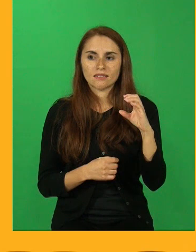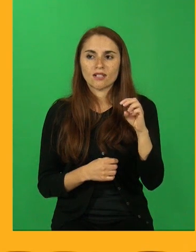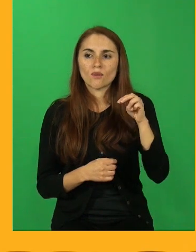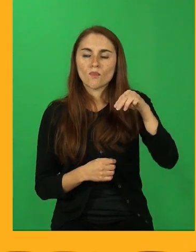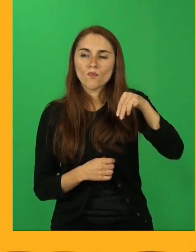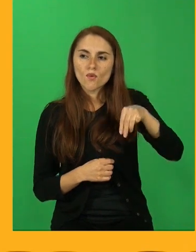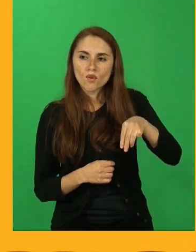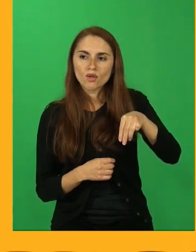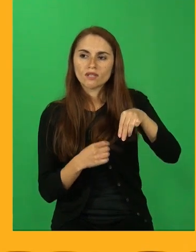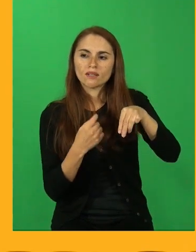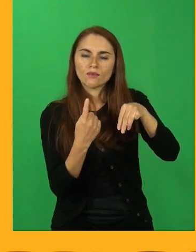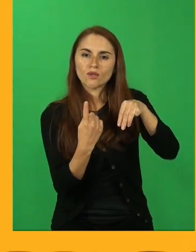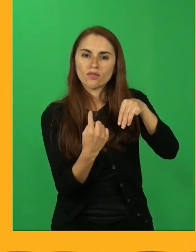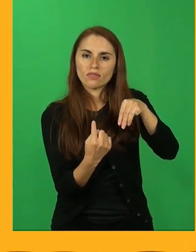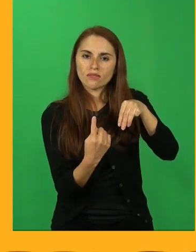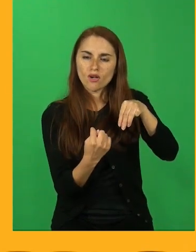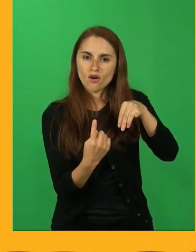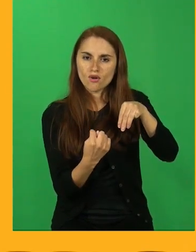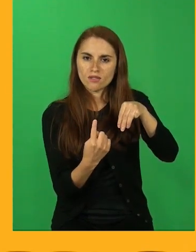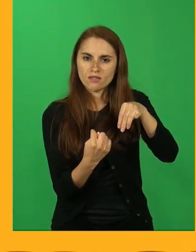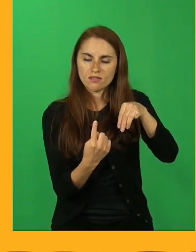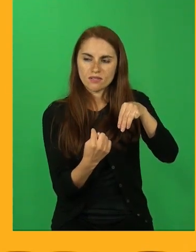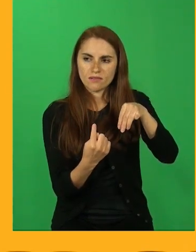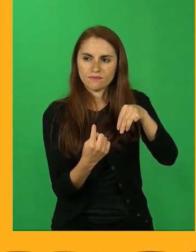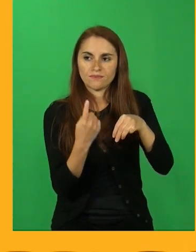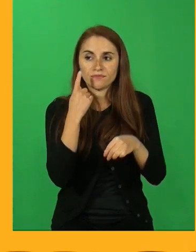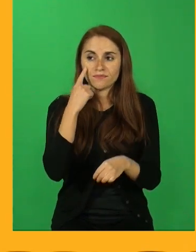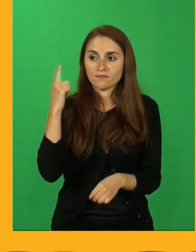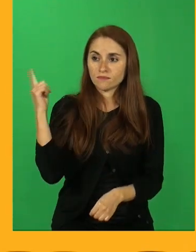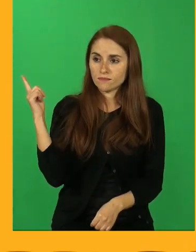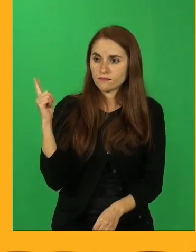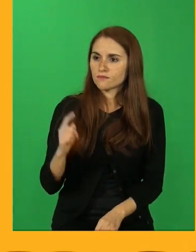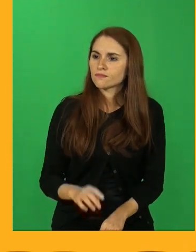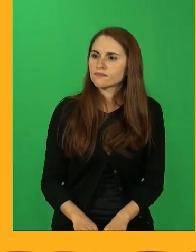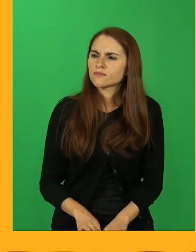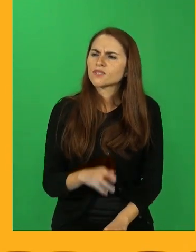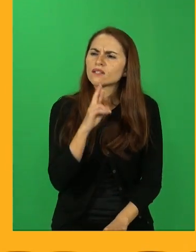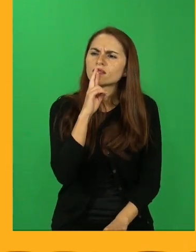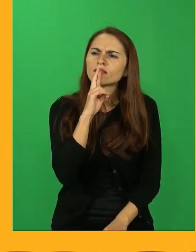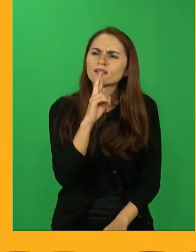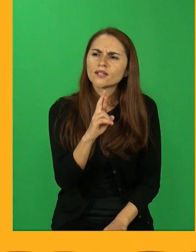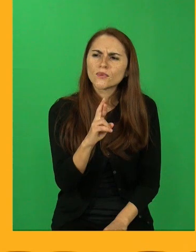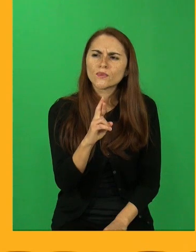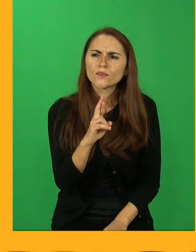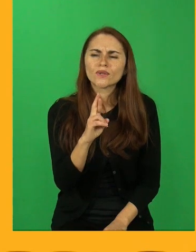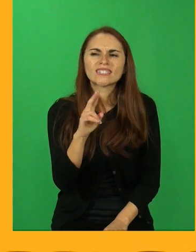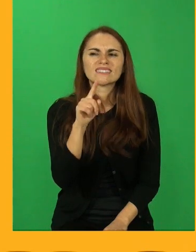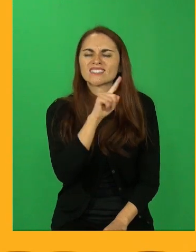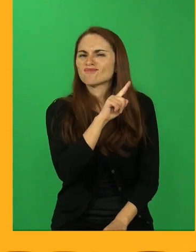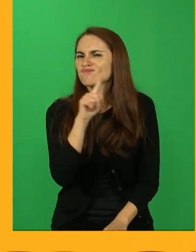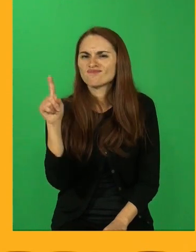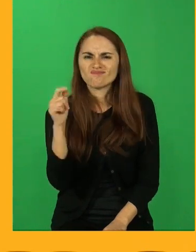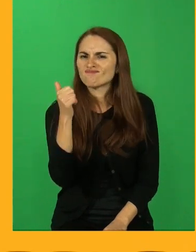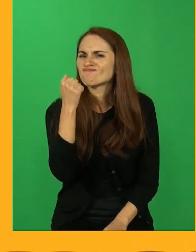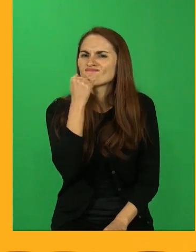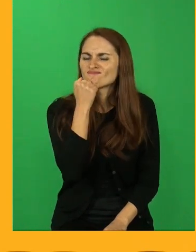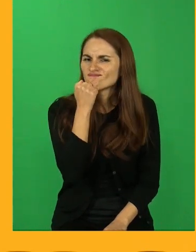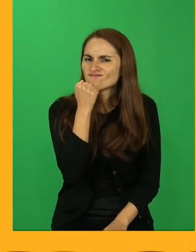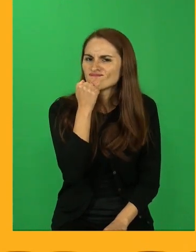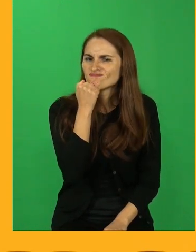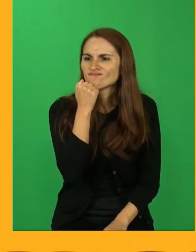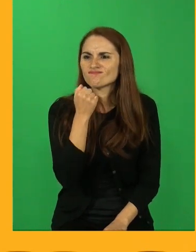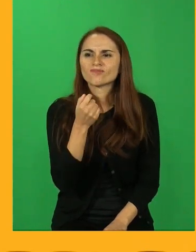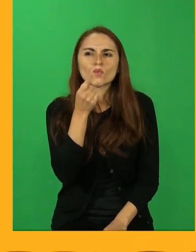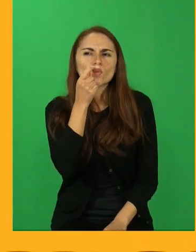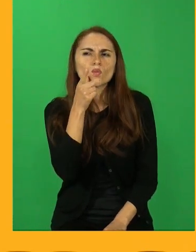C tenemos los múltiplos de 11. ¿Cuál sería la alternativa que no es